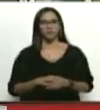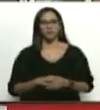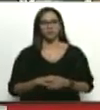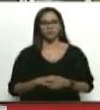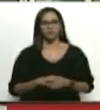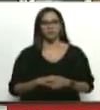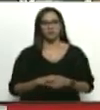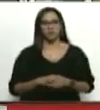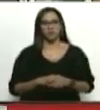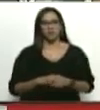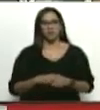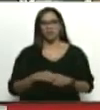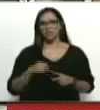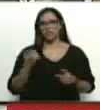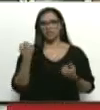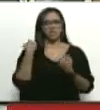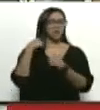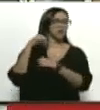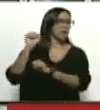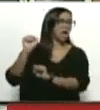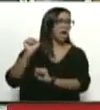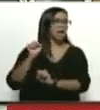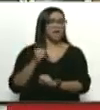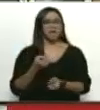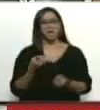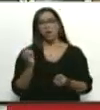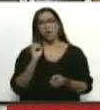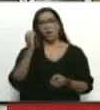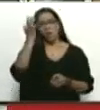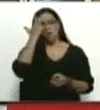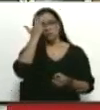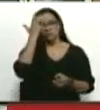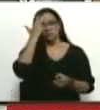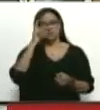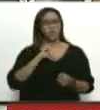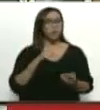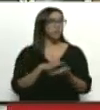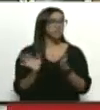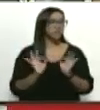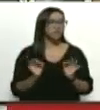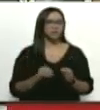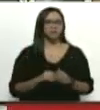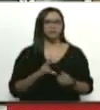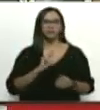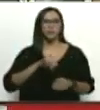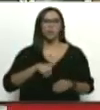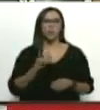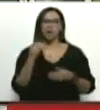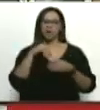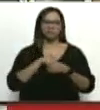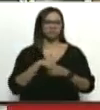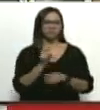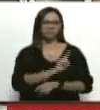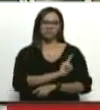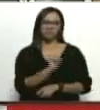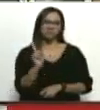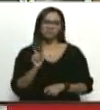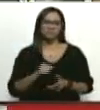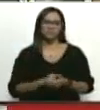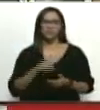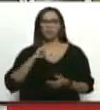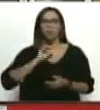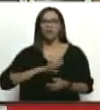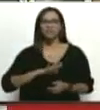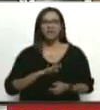hacernos los desentendidos, que no está pasando nada, primero no está en nuestro ser, no está en las enseñanzas del